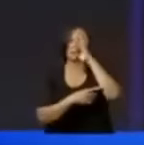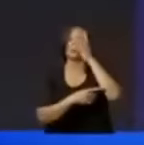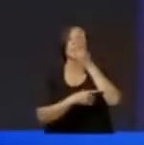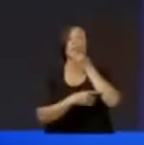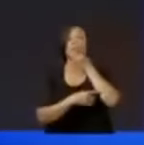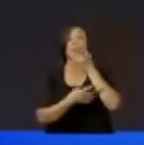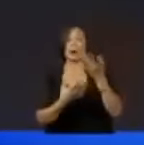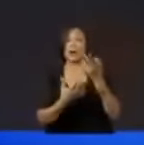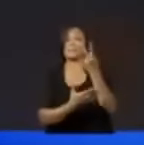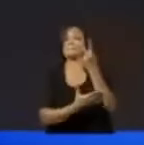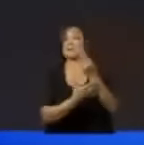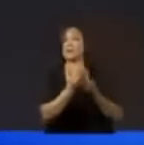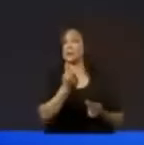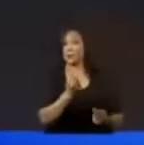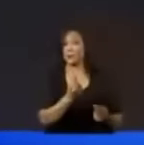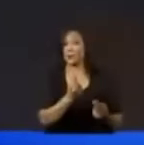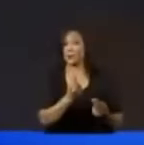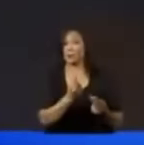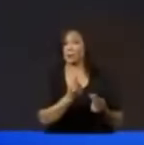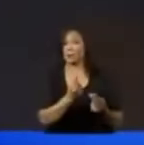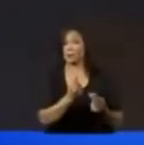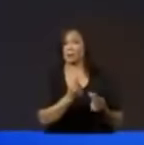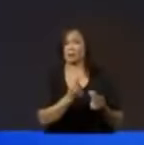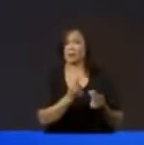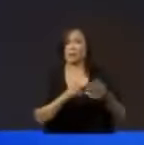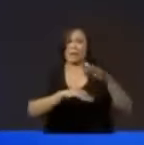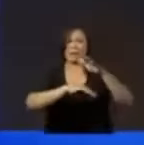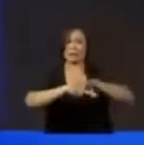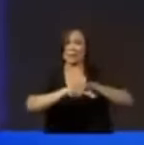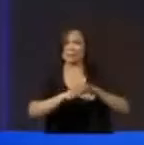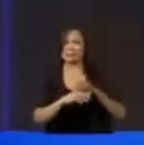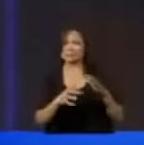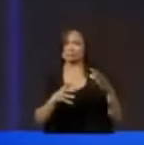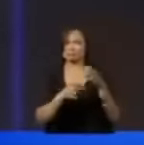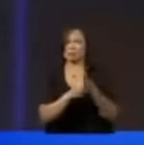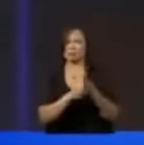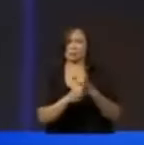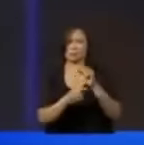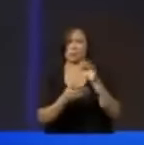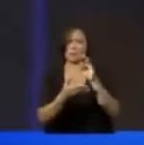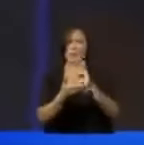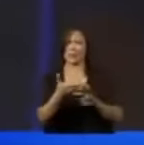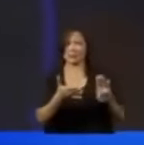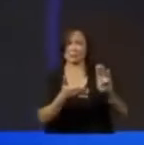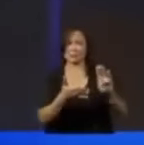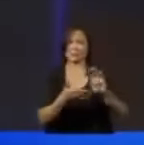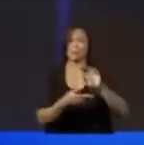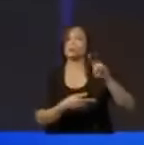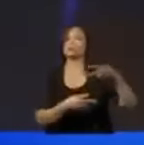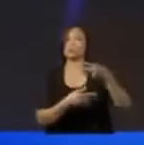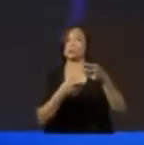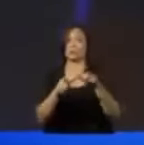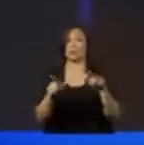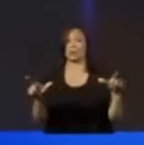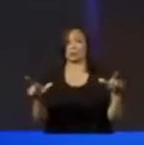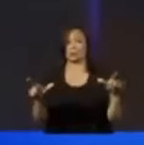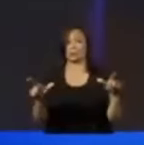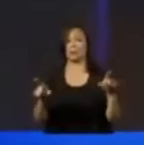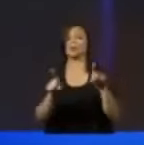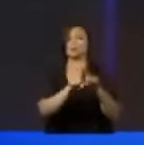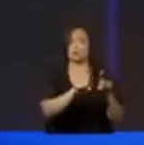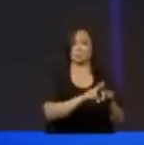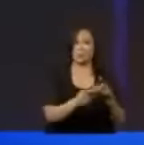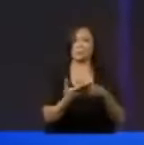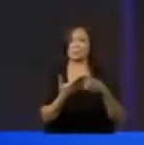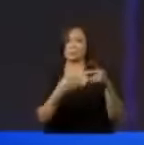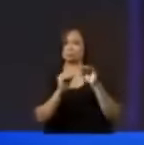República Dominicana bilingüe, trayendo el inglés por inmersión a todo el bachillerato como un segundo idioma. También